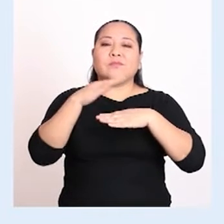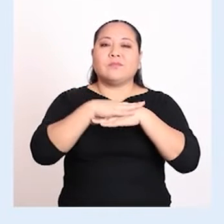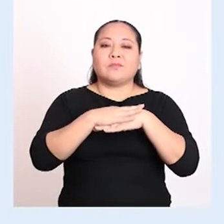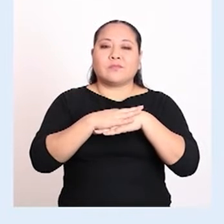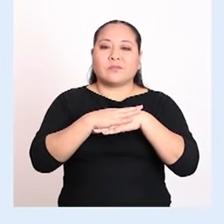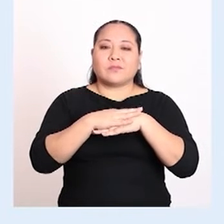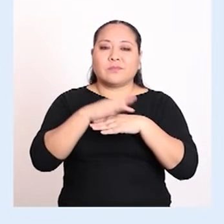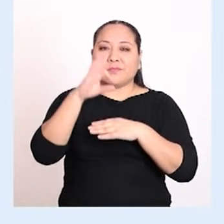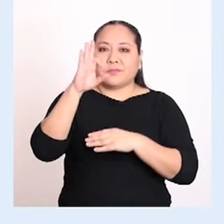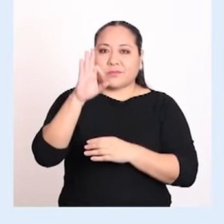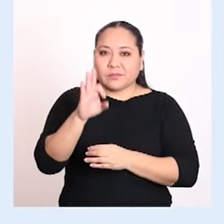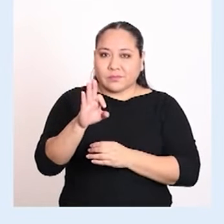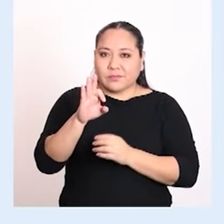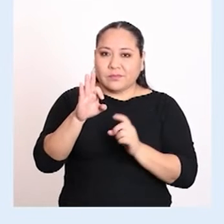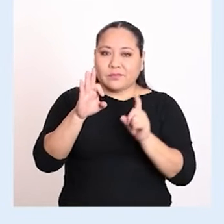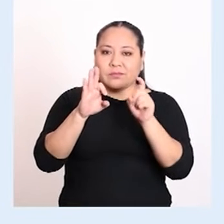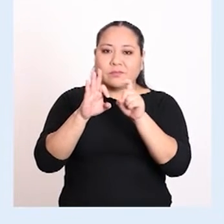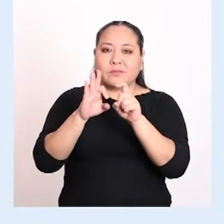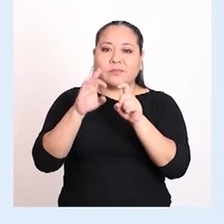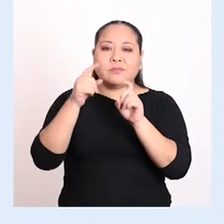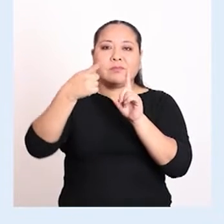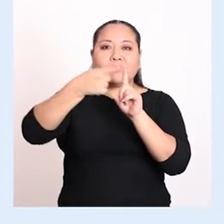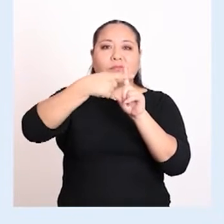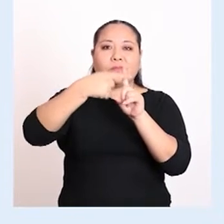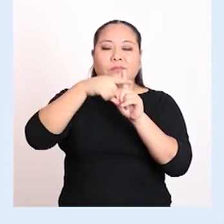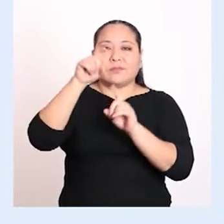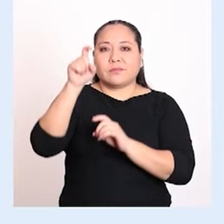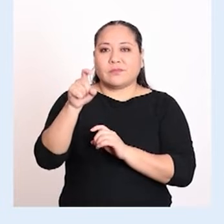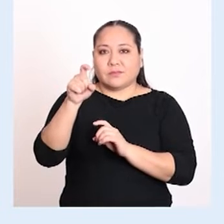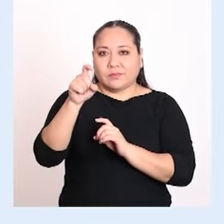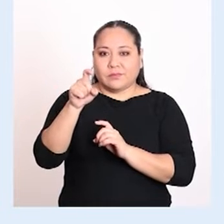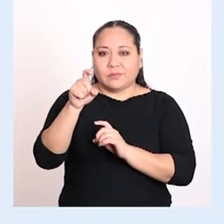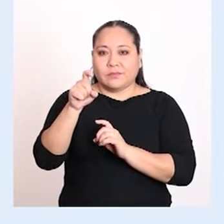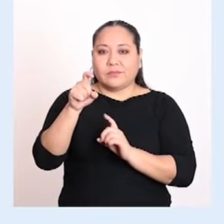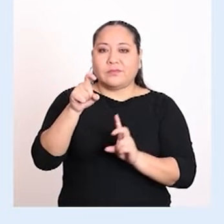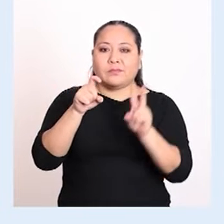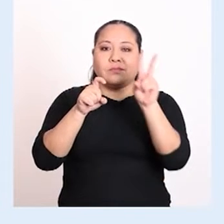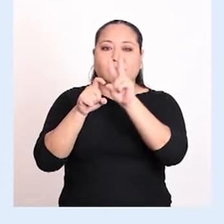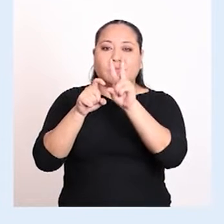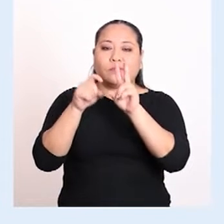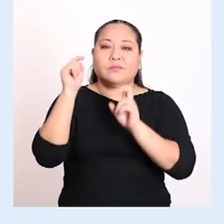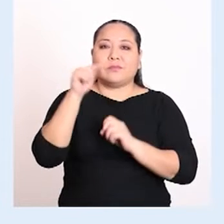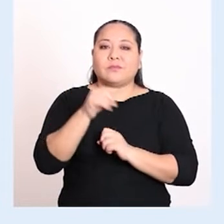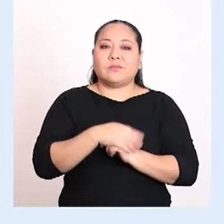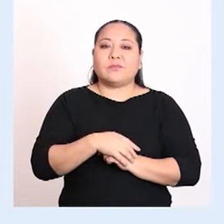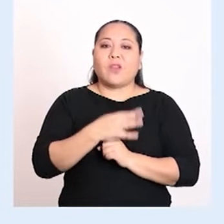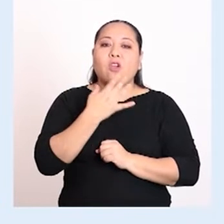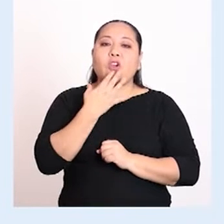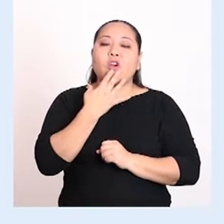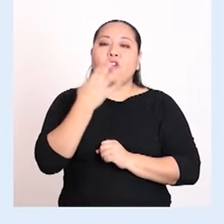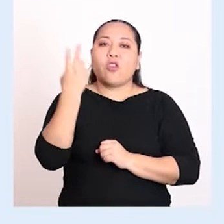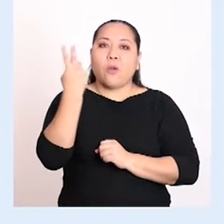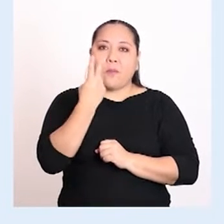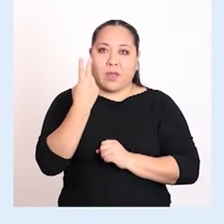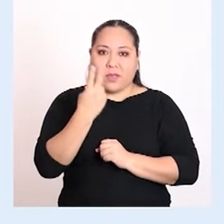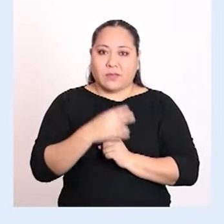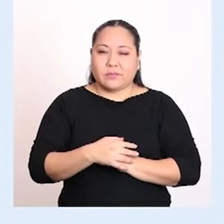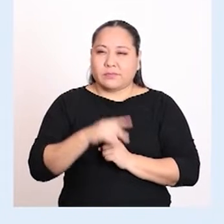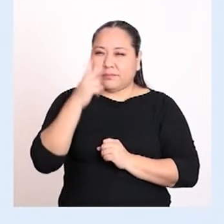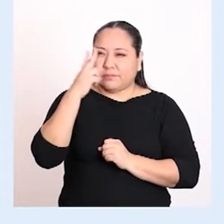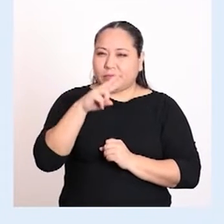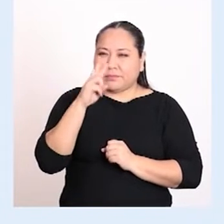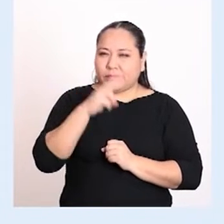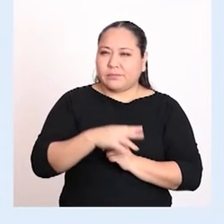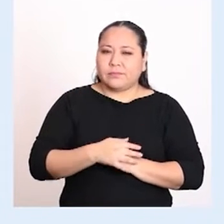funciones f de x es igual a más x al cuadrado, la cual está de color verde. Tómense un